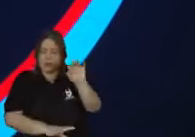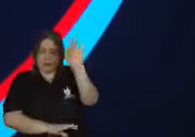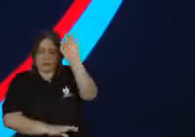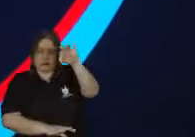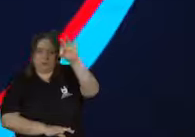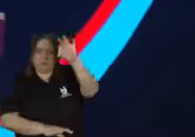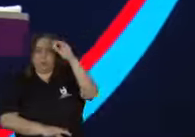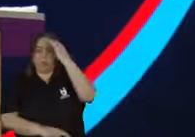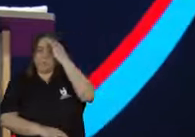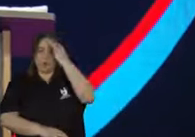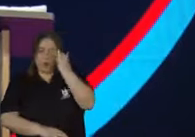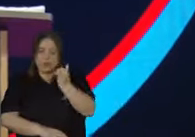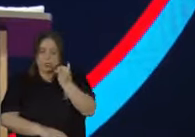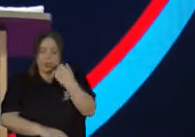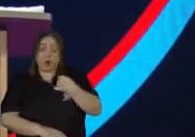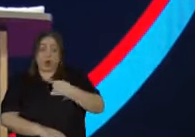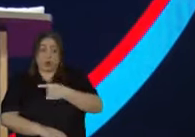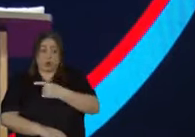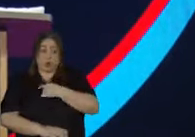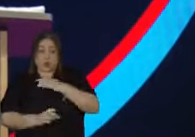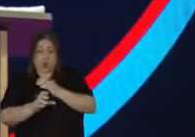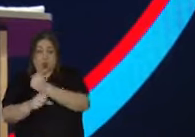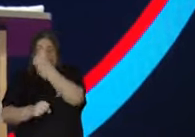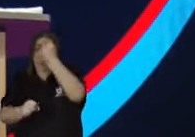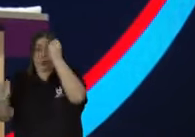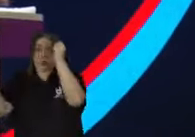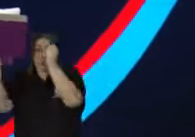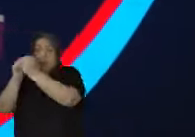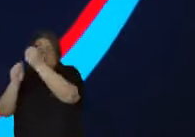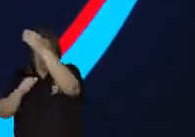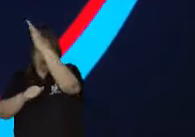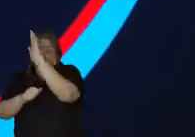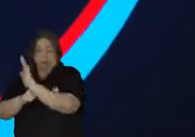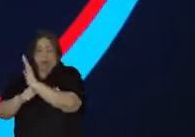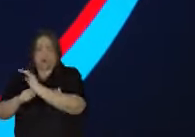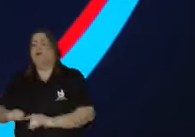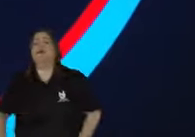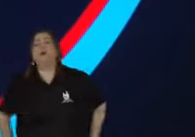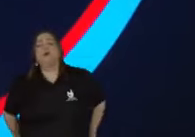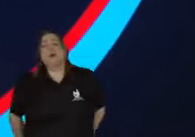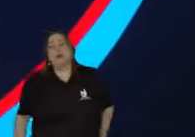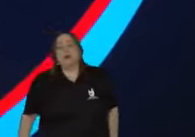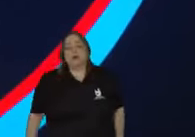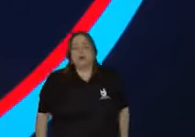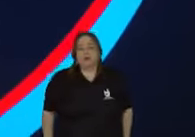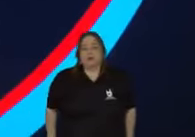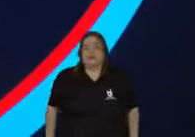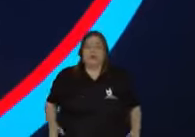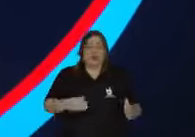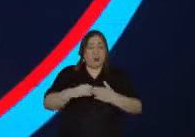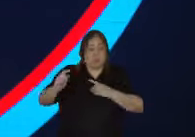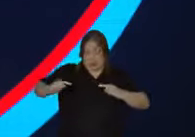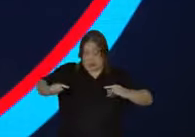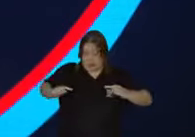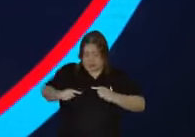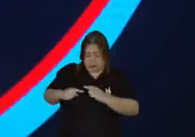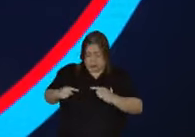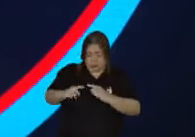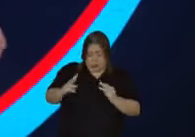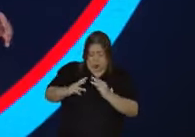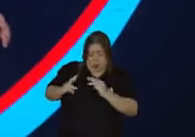en el lado que gana. Nosotros estamos en el lado que gana. Aunque tengamos heridas de guerra.